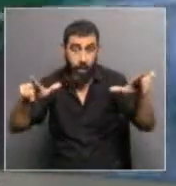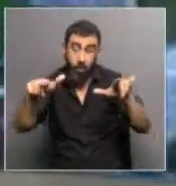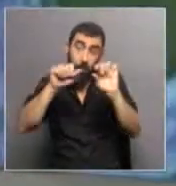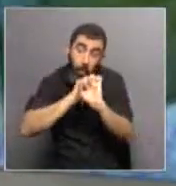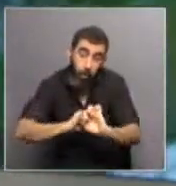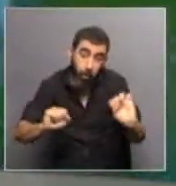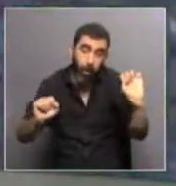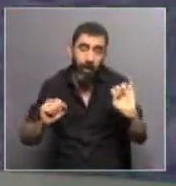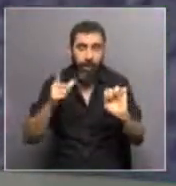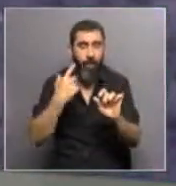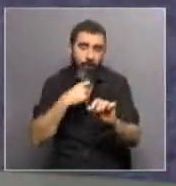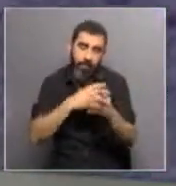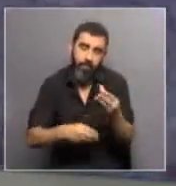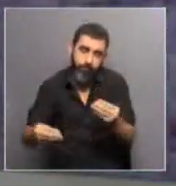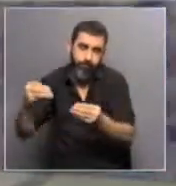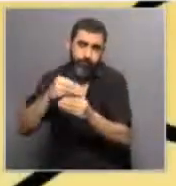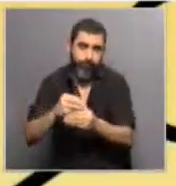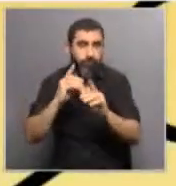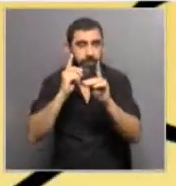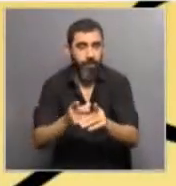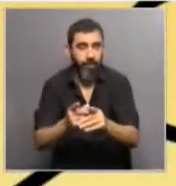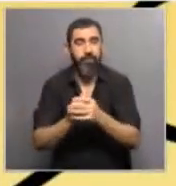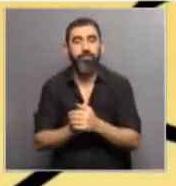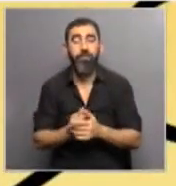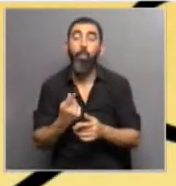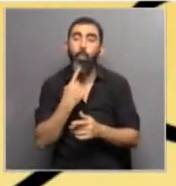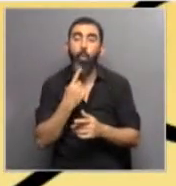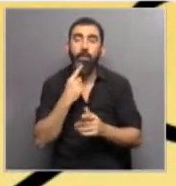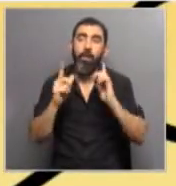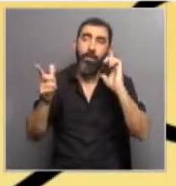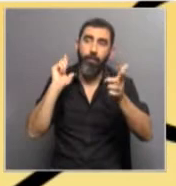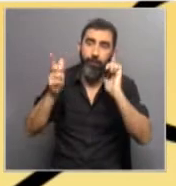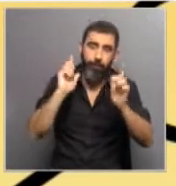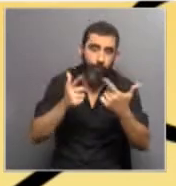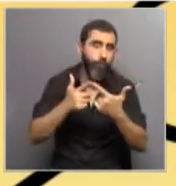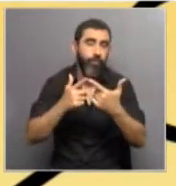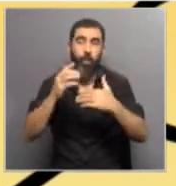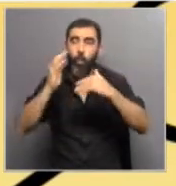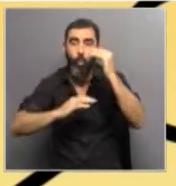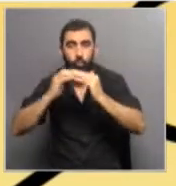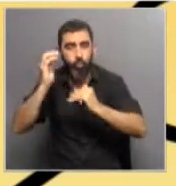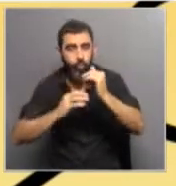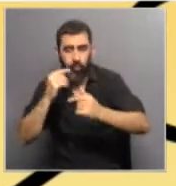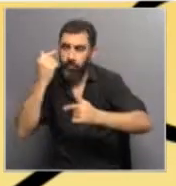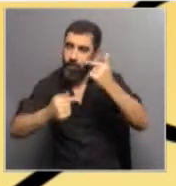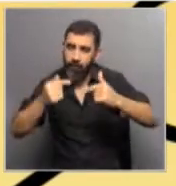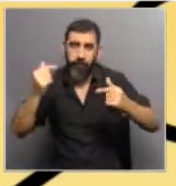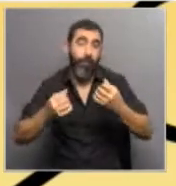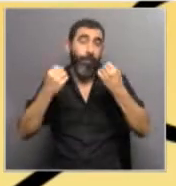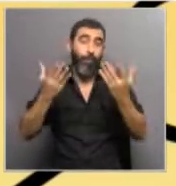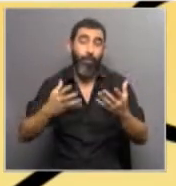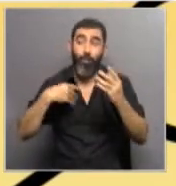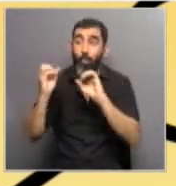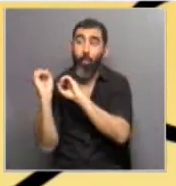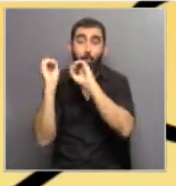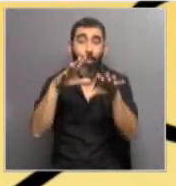camino, obviamente hay que complementarlo con políticas recreativas, infraestructuras de todo tipo, porque cuando uno se